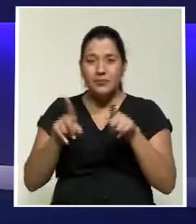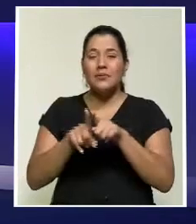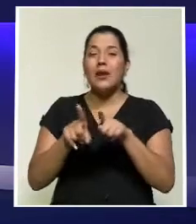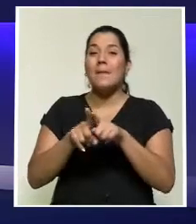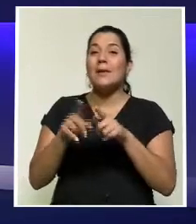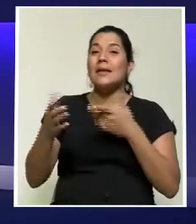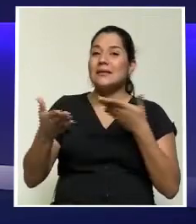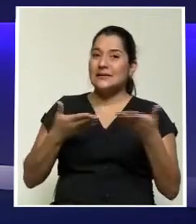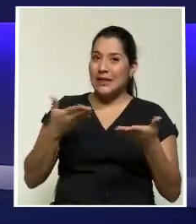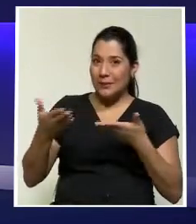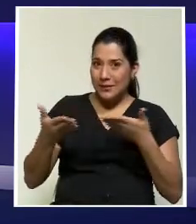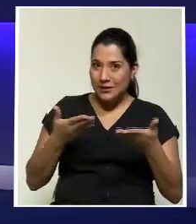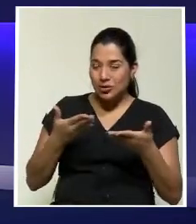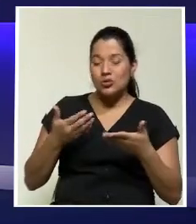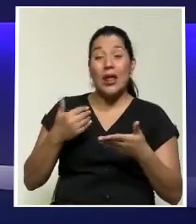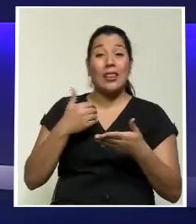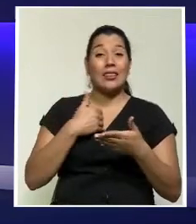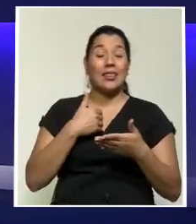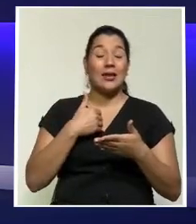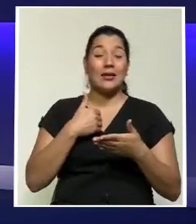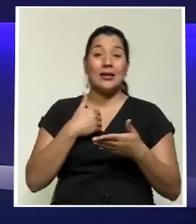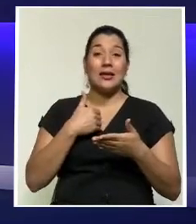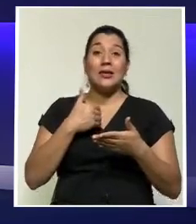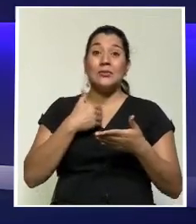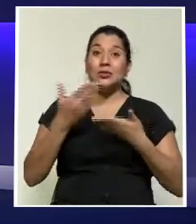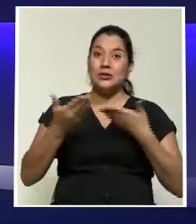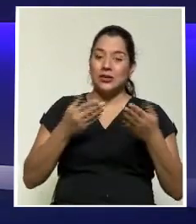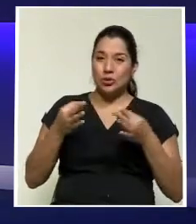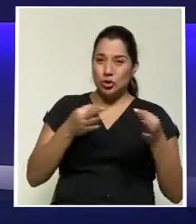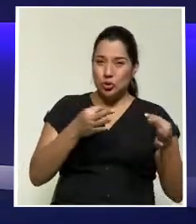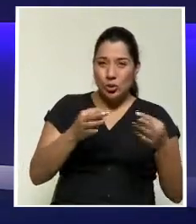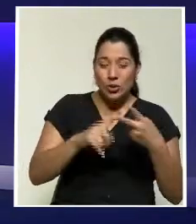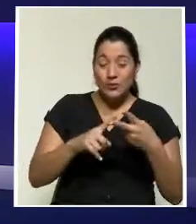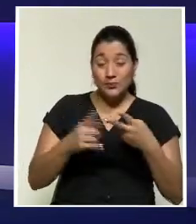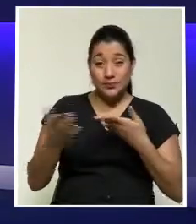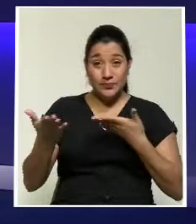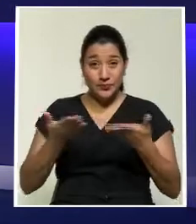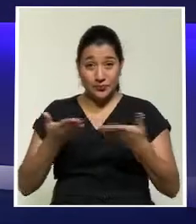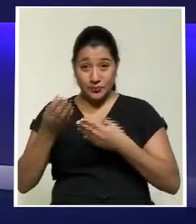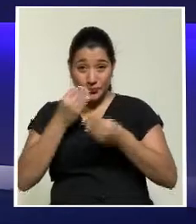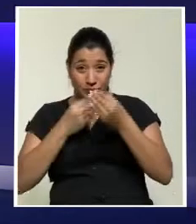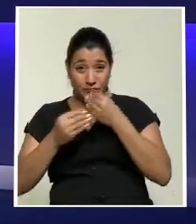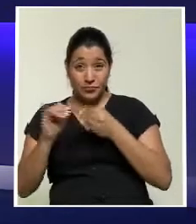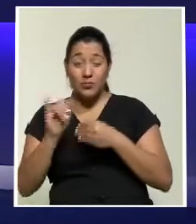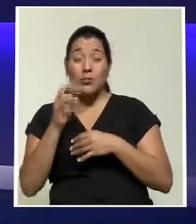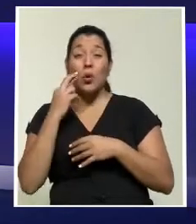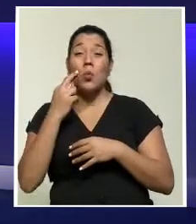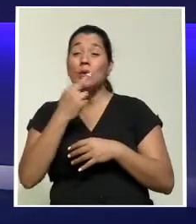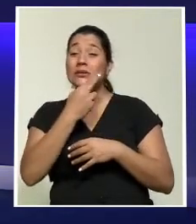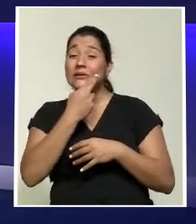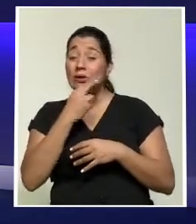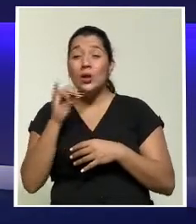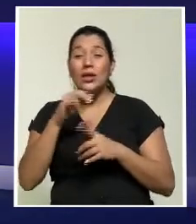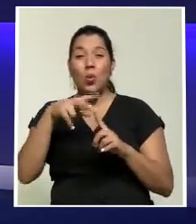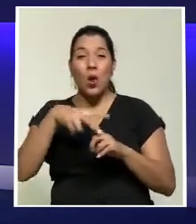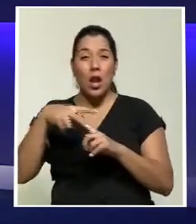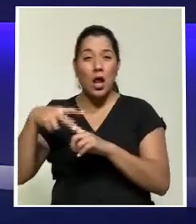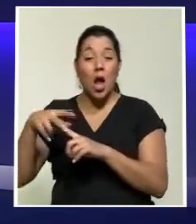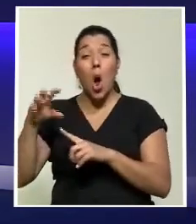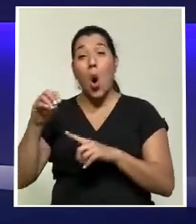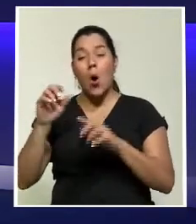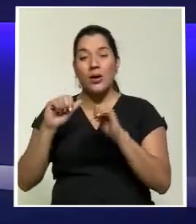tenemos servicios, bueno, de turismo, de alimentación, ¿verdad? Restaurantes, también cooperativos o asociaciones.